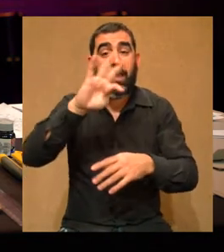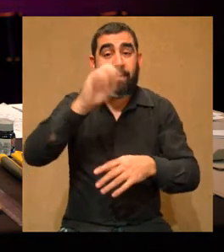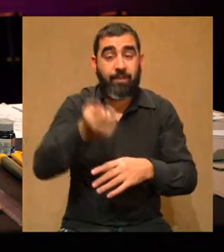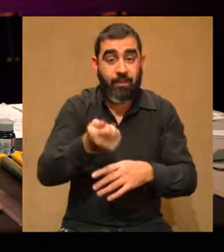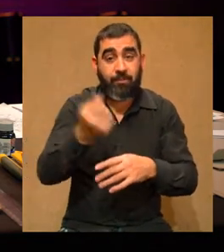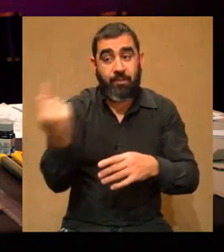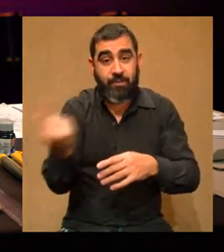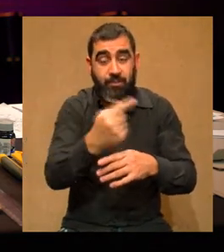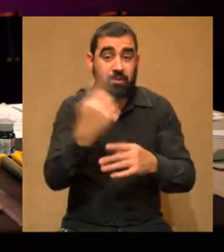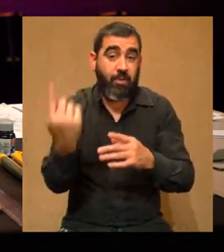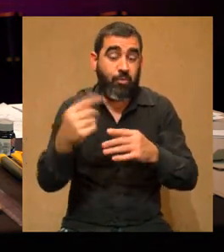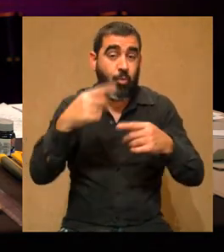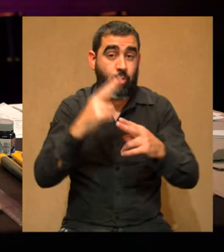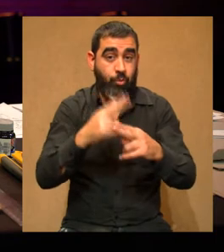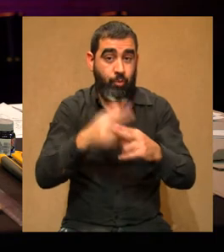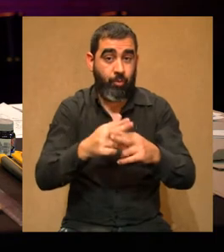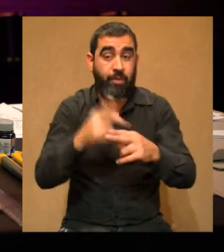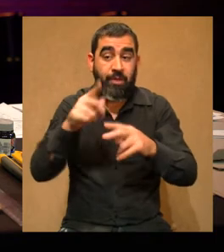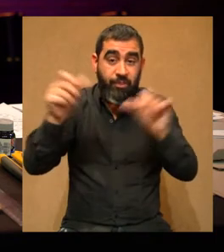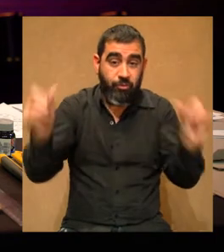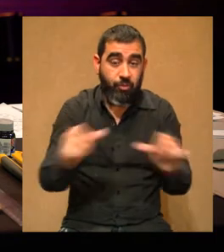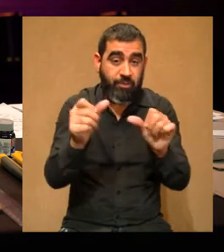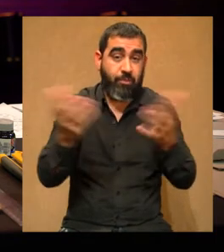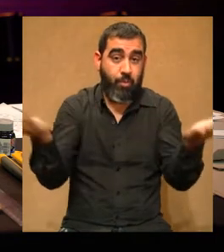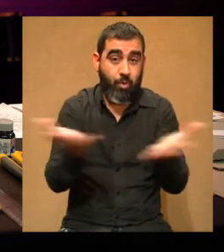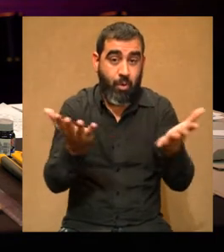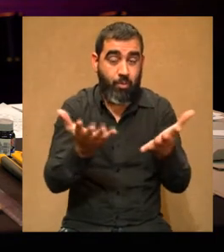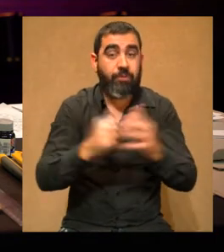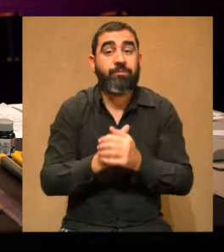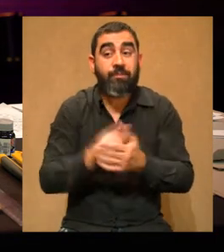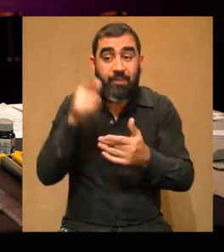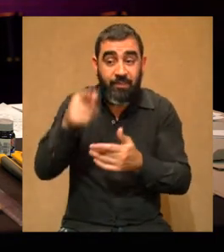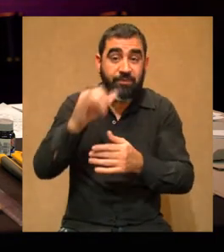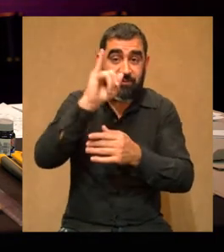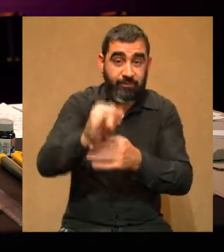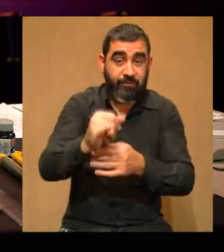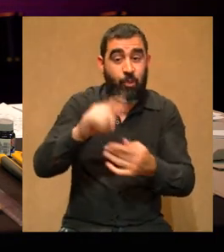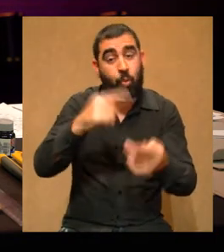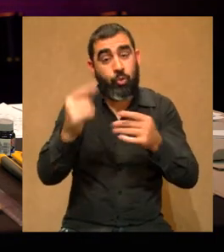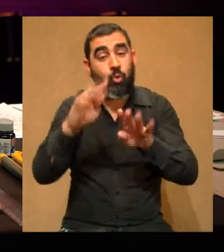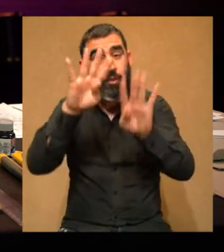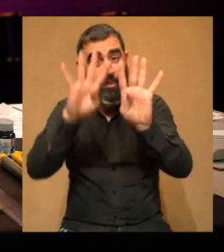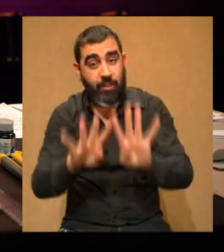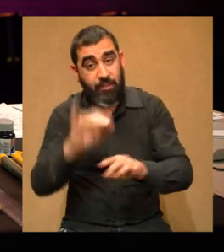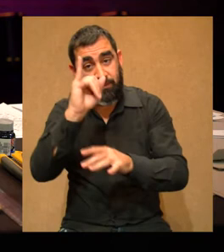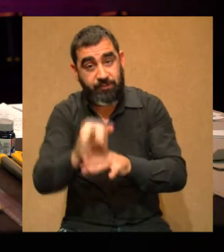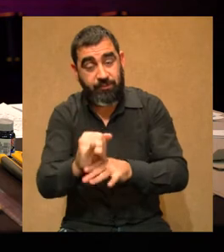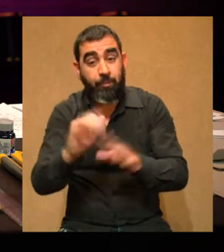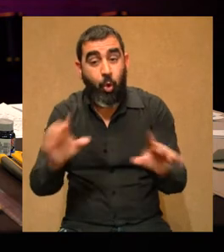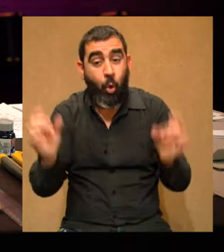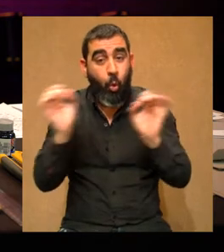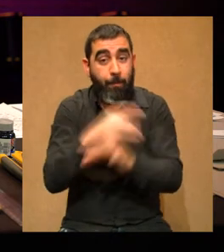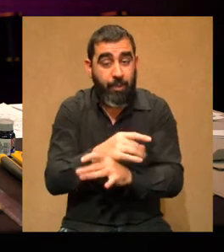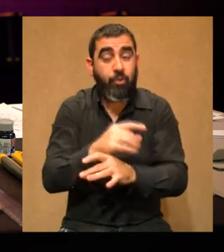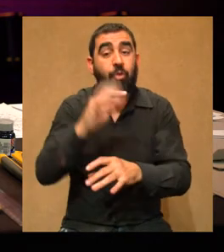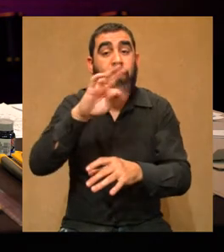rompimientos por ejemplo para que entonces eso es lo que vamos a hacer esto es un rompimiento y esto es un telón claro si fuera entero así